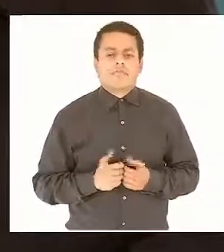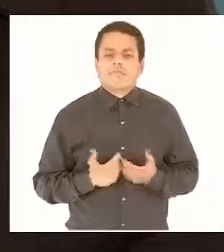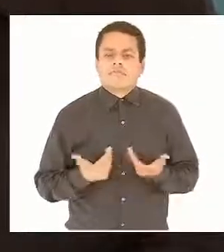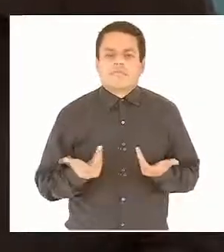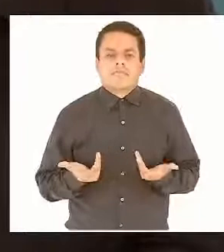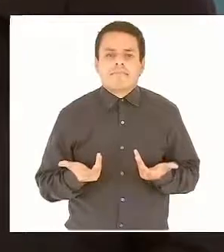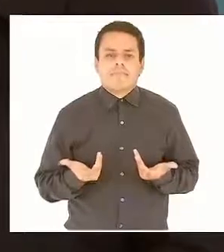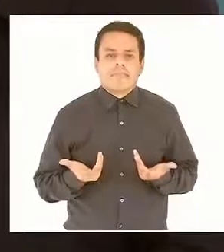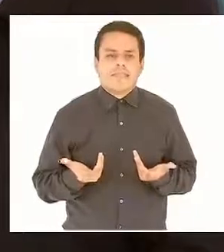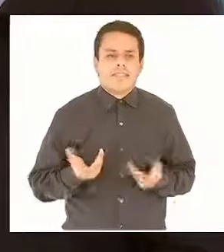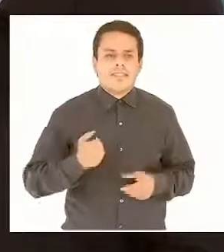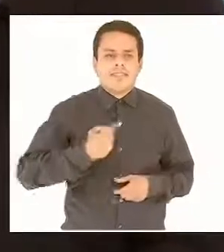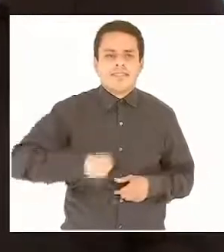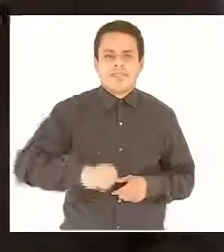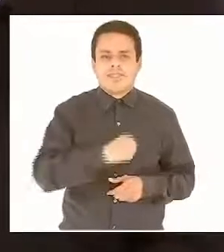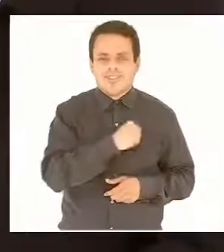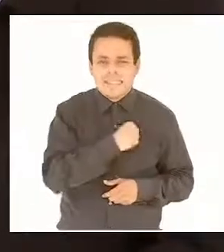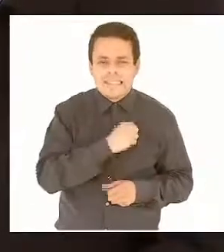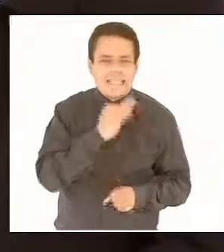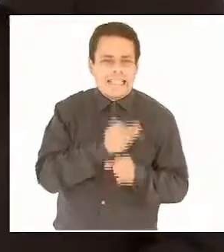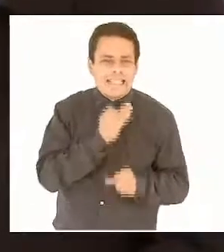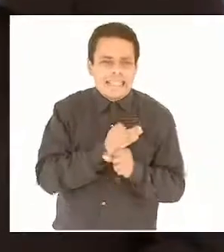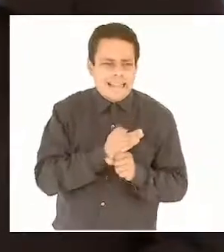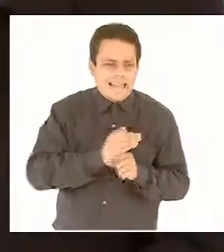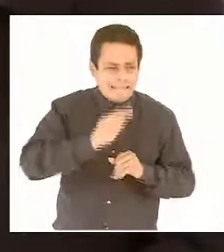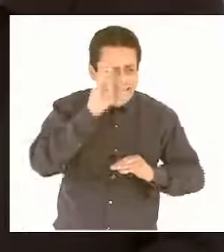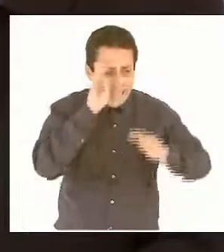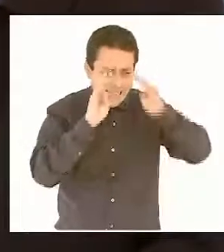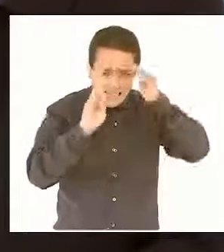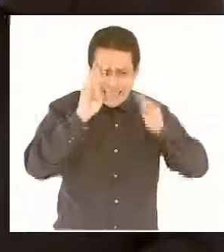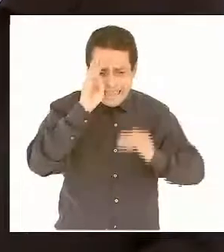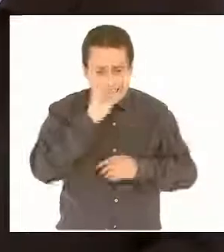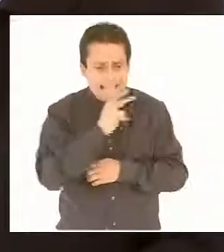no hemos padecido tanto